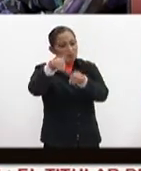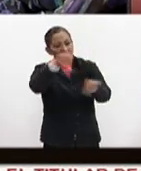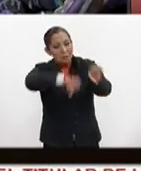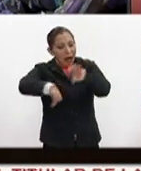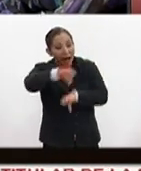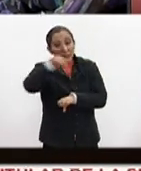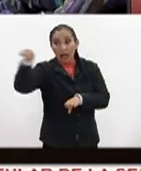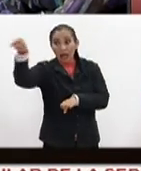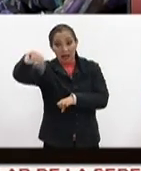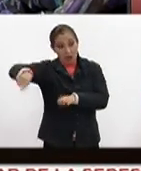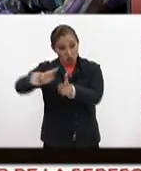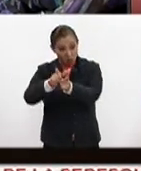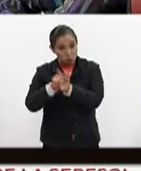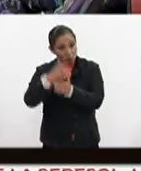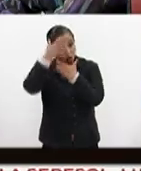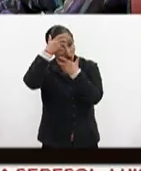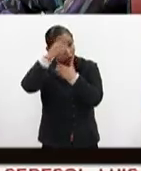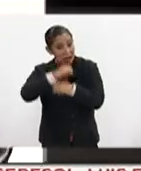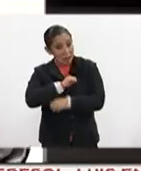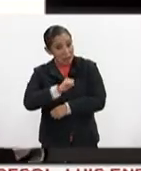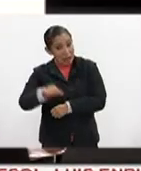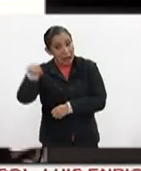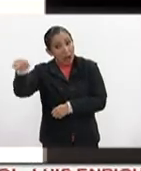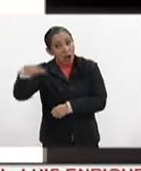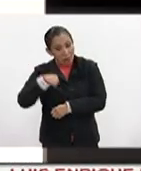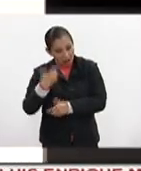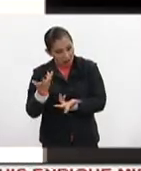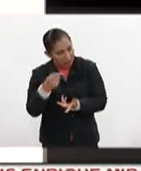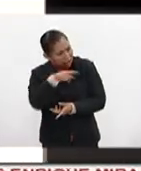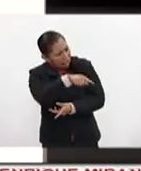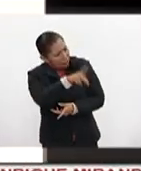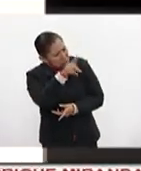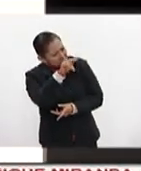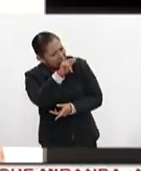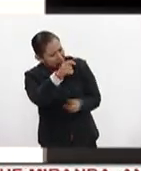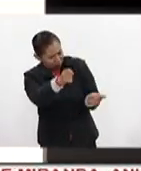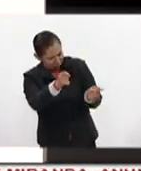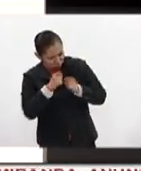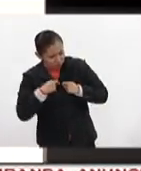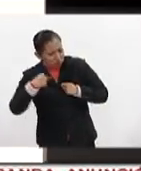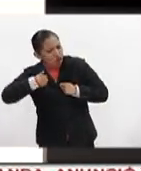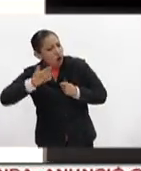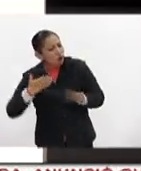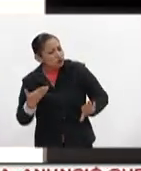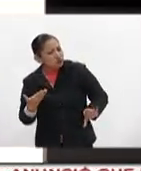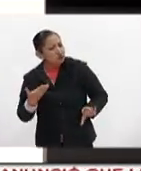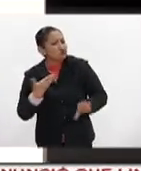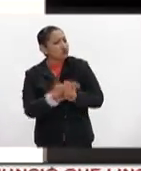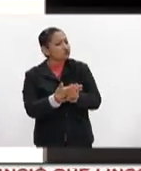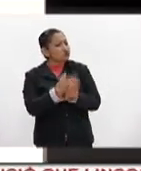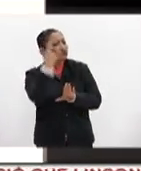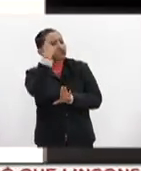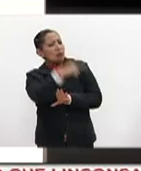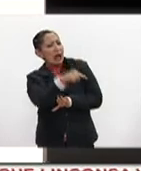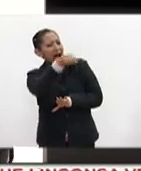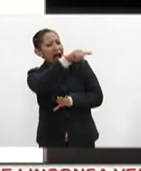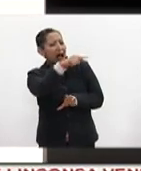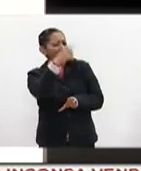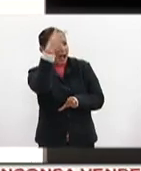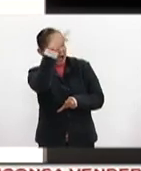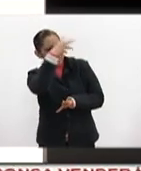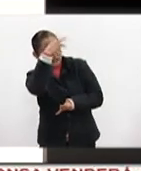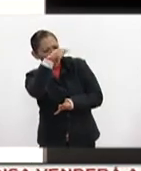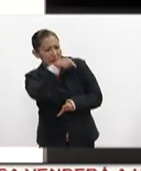que los terroristas, a partir de este momento, van a tomar la causa palestina como parte de su